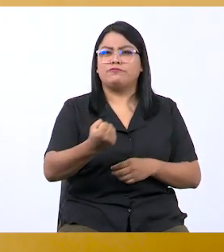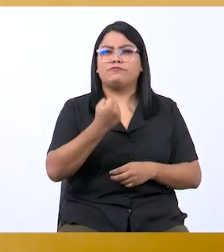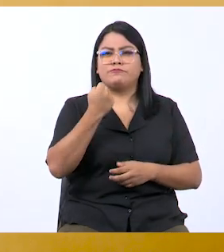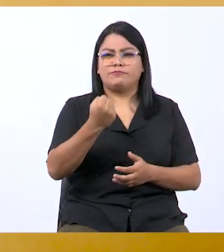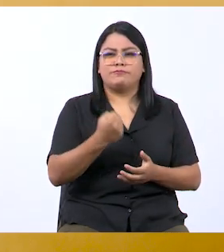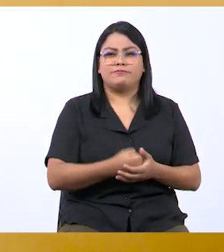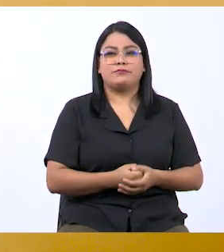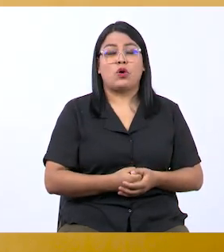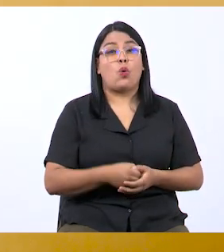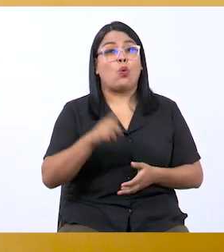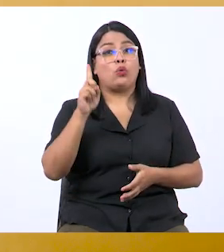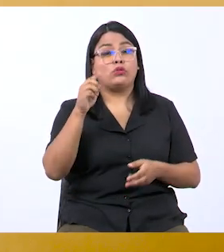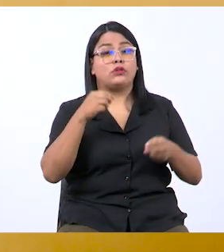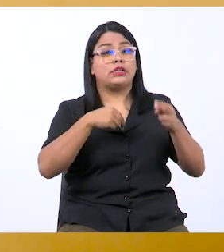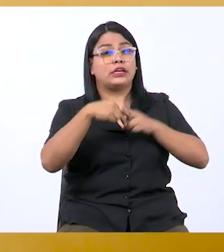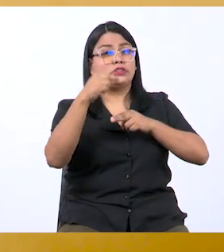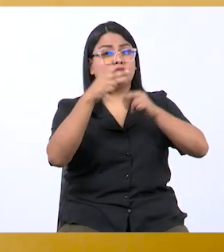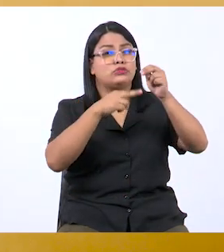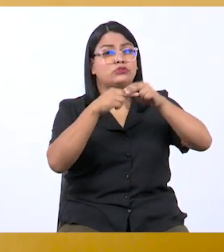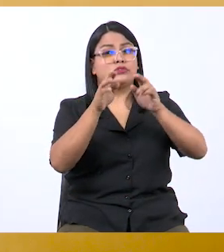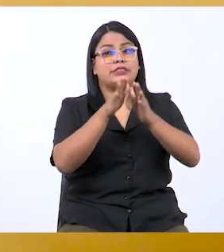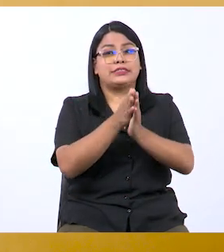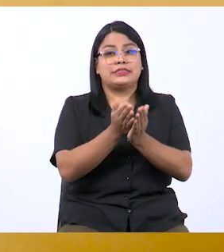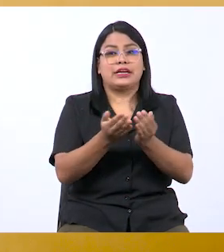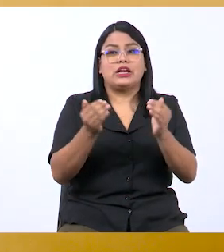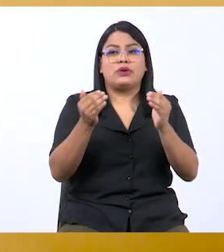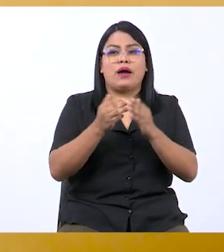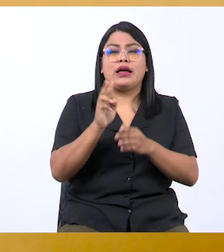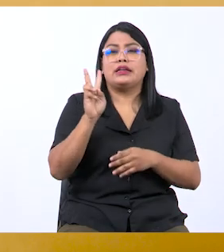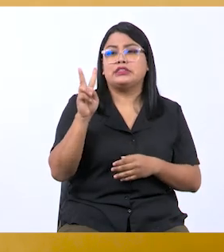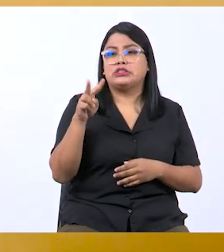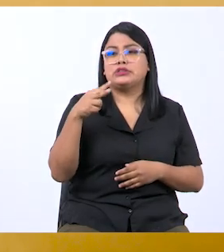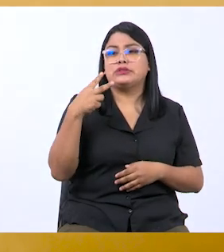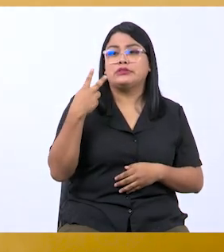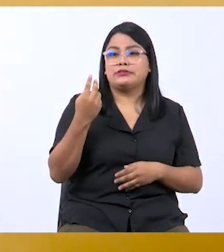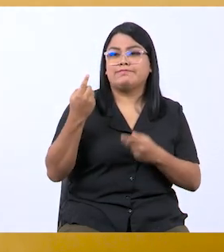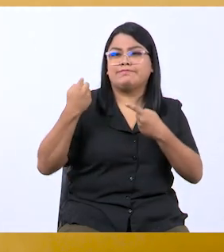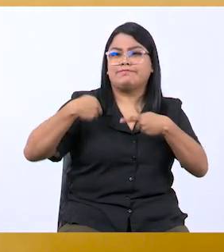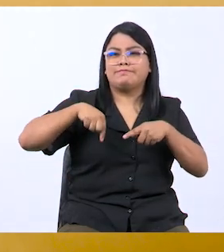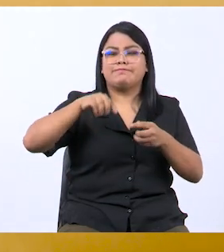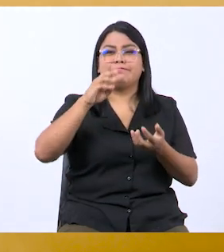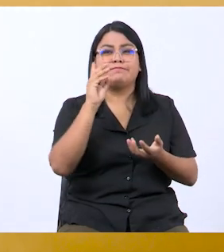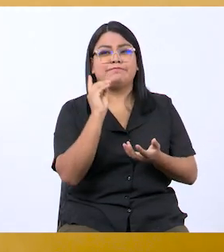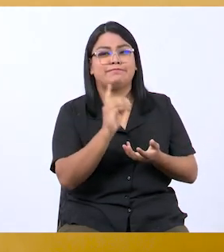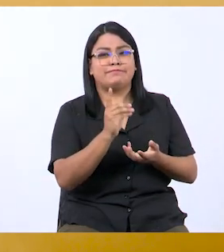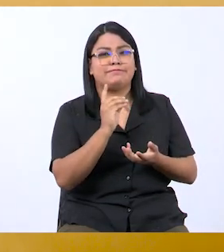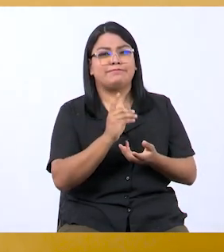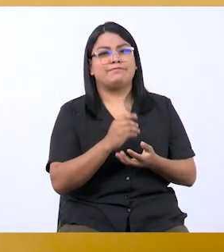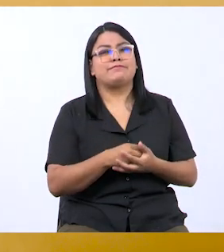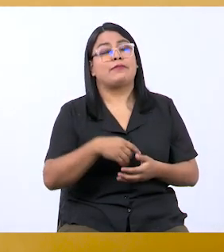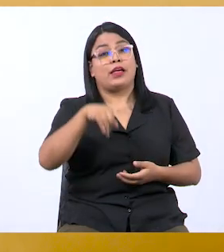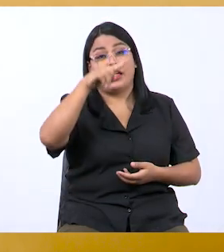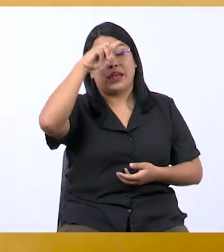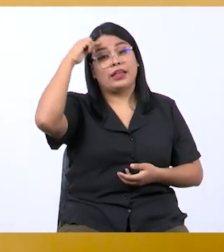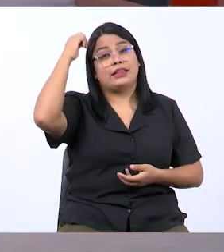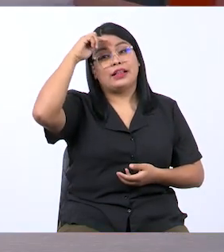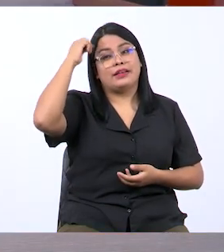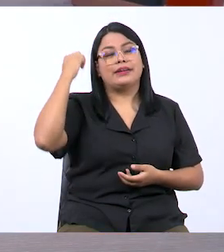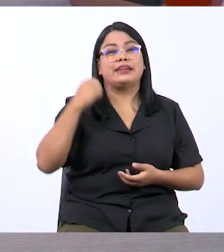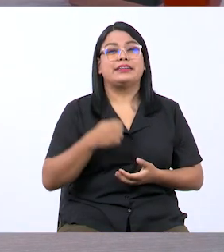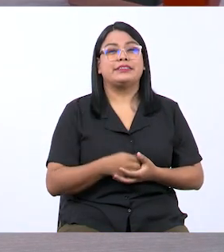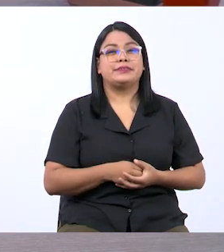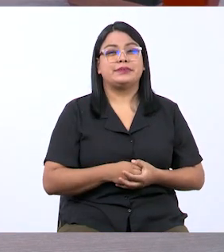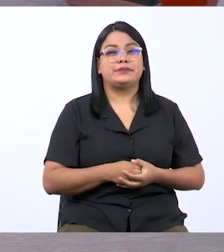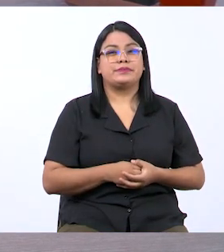muy importantes. Uno es la estructura del libro de texto y la segunda es la secuencia didáctica que se ha trabajado en